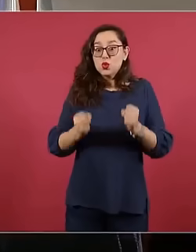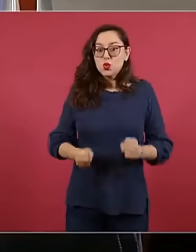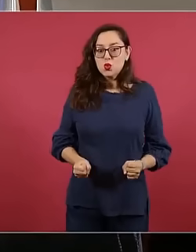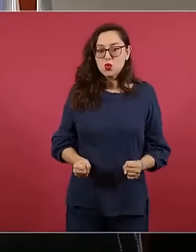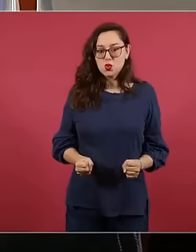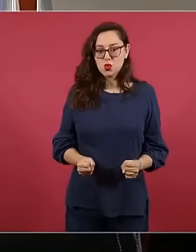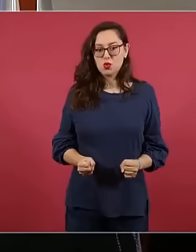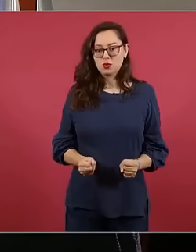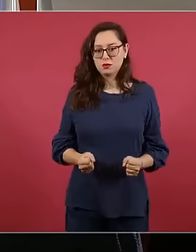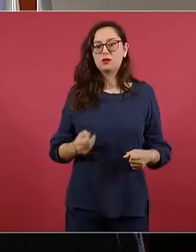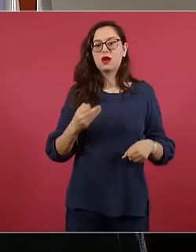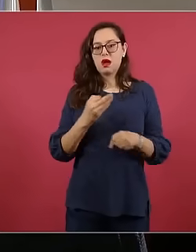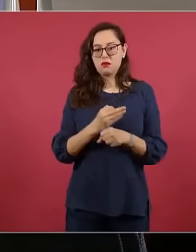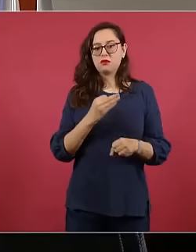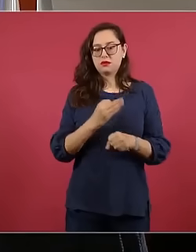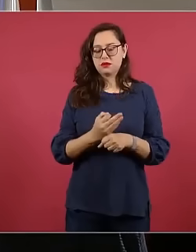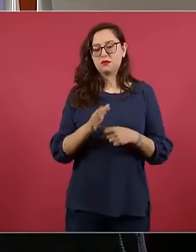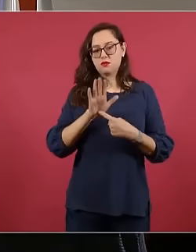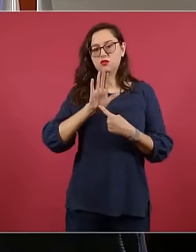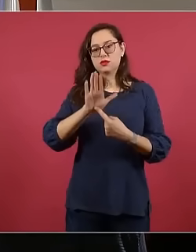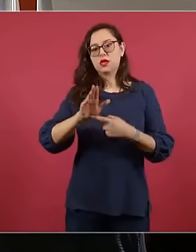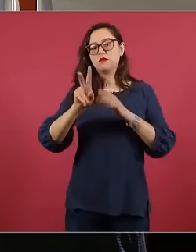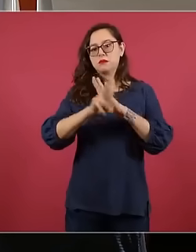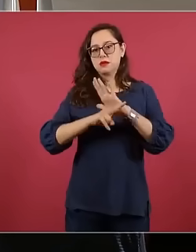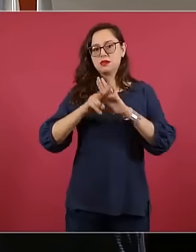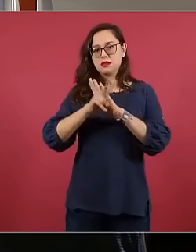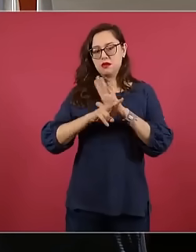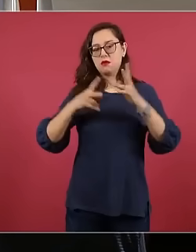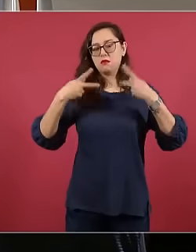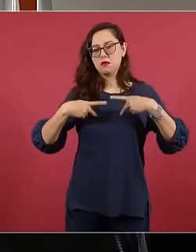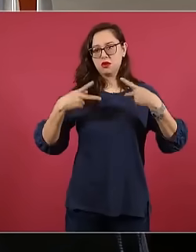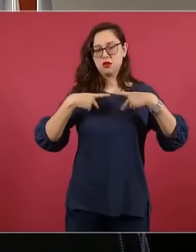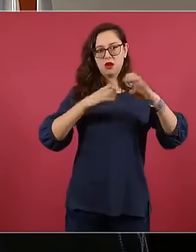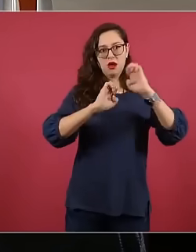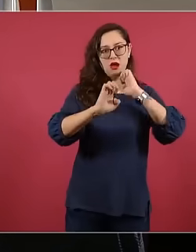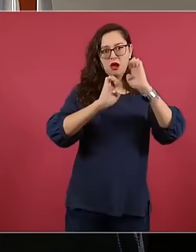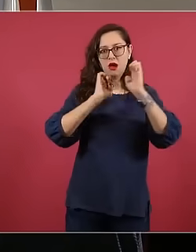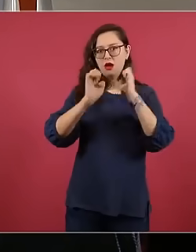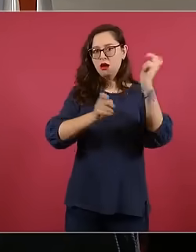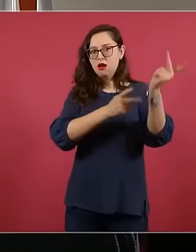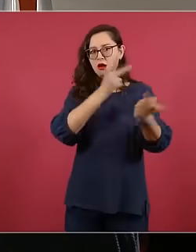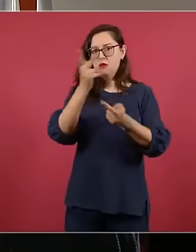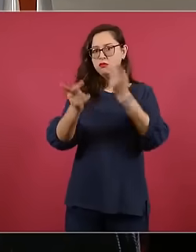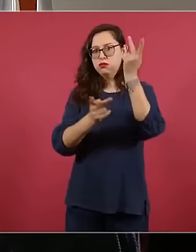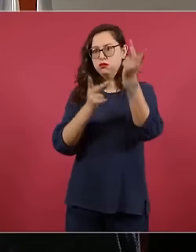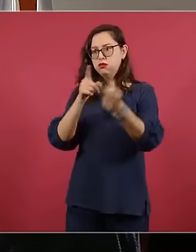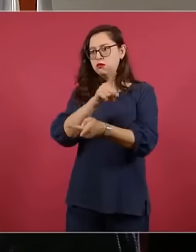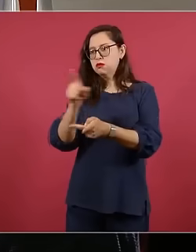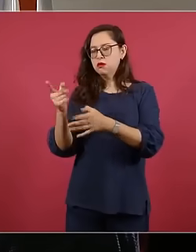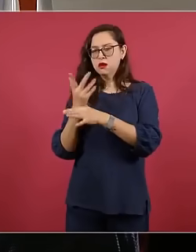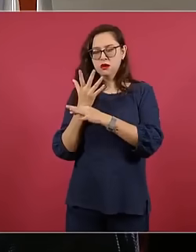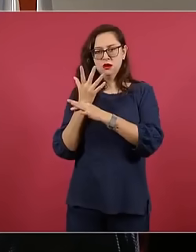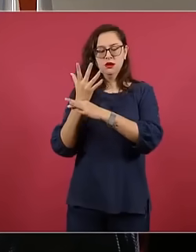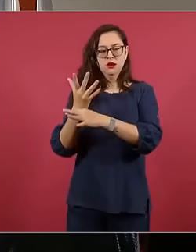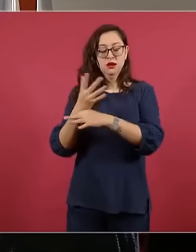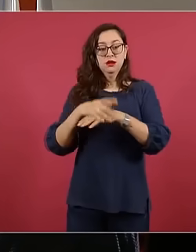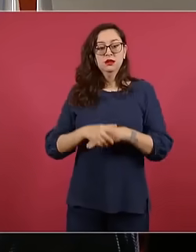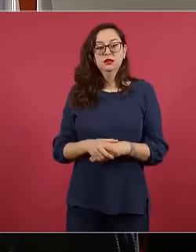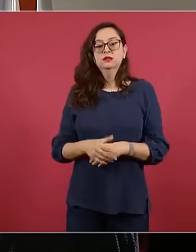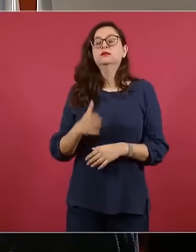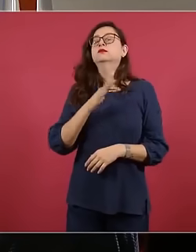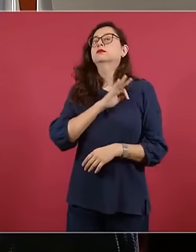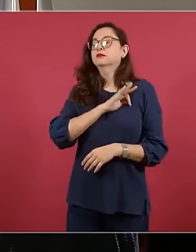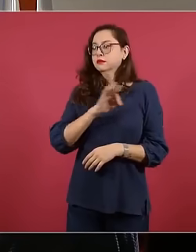ahorita en unas entrevistas con la propia ciudadanía, con los usuarios, usuarias del tren. Podemos decir, señor presidente,